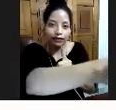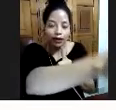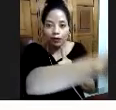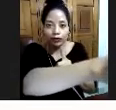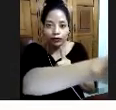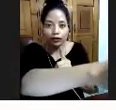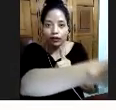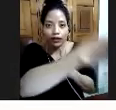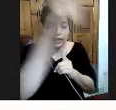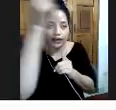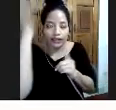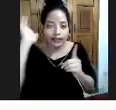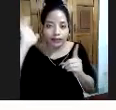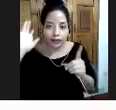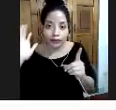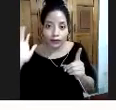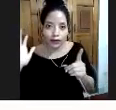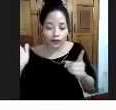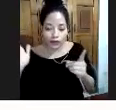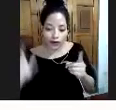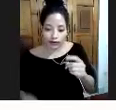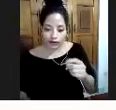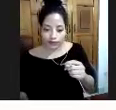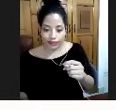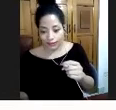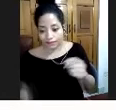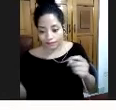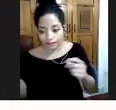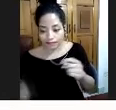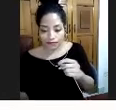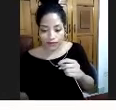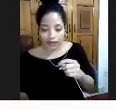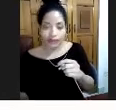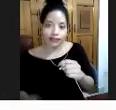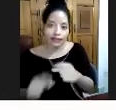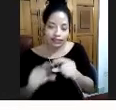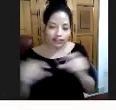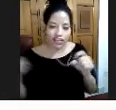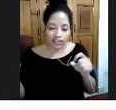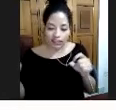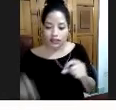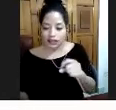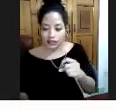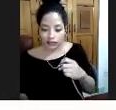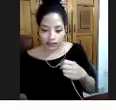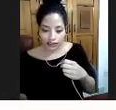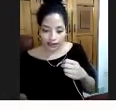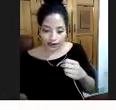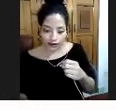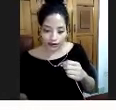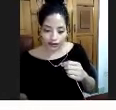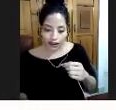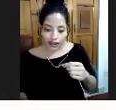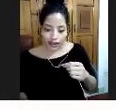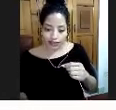palabras. .net o .com o algo así. Hay que tratar de que los links no sean tan